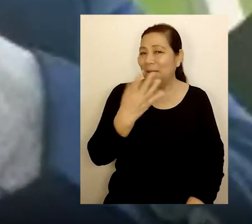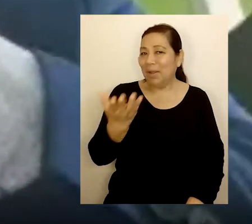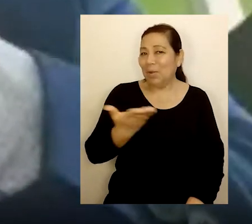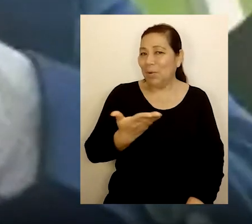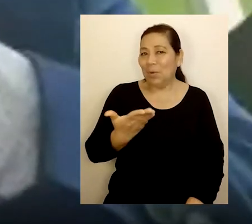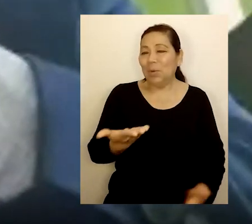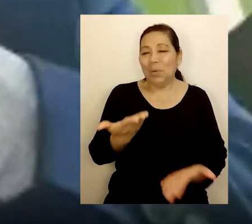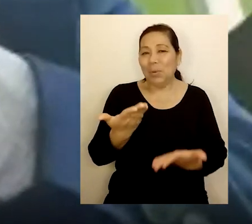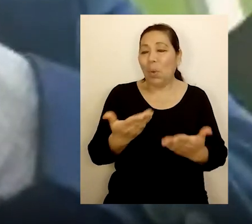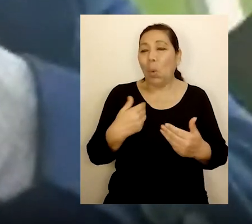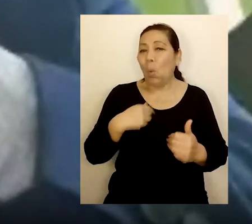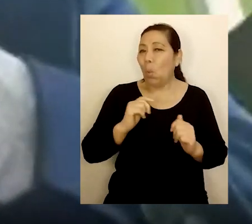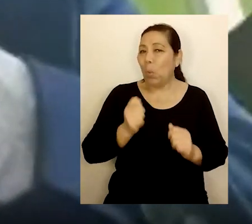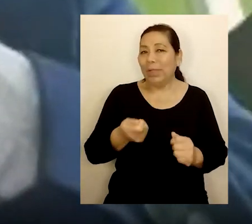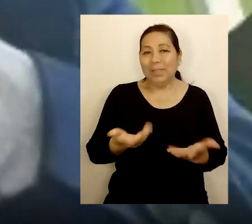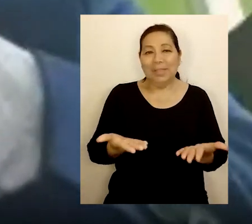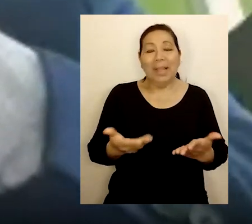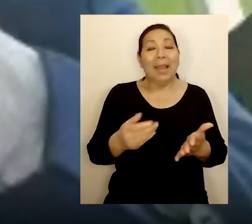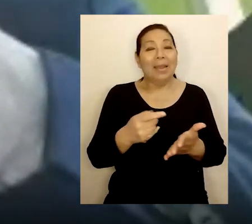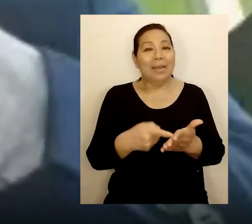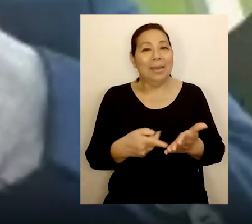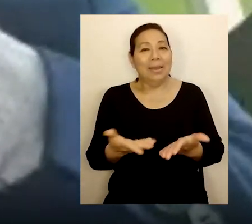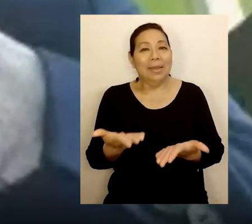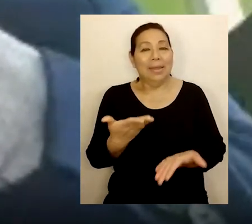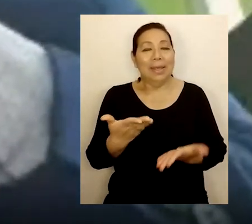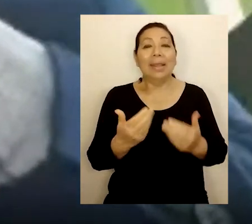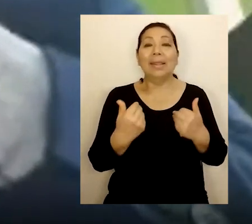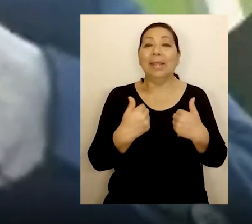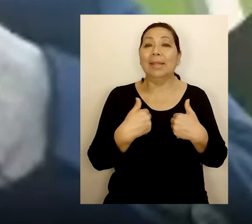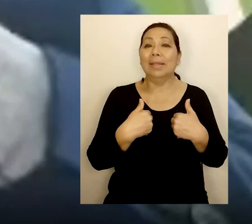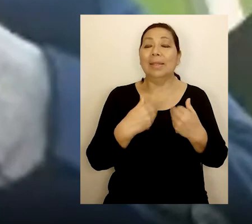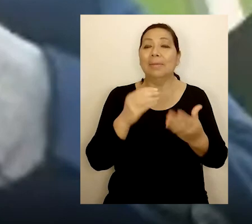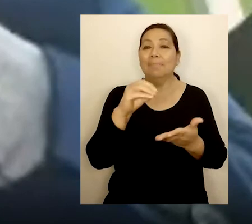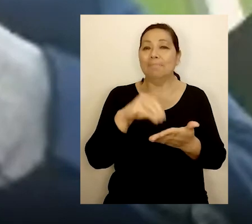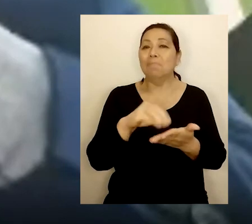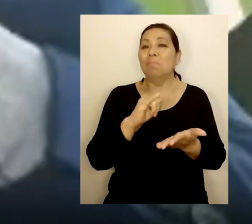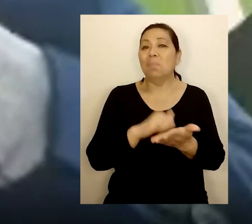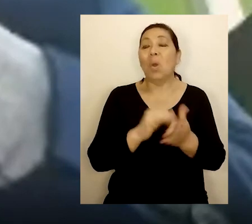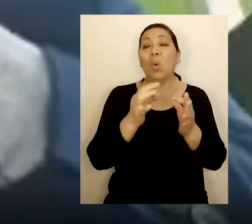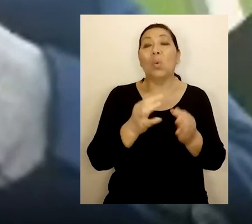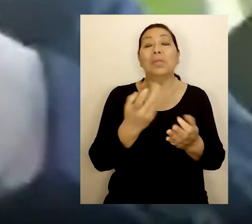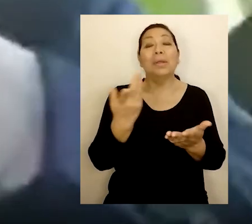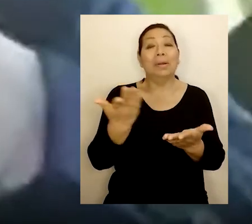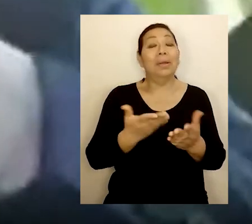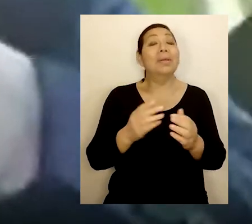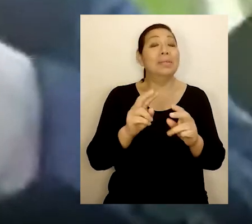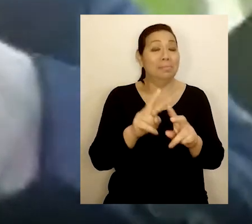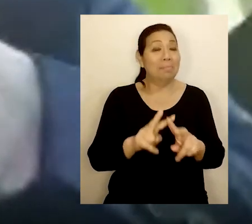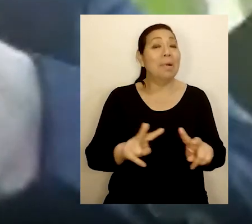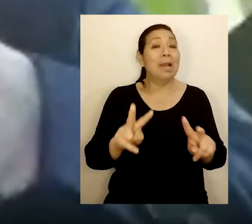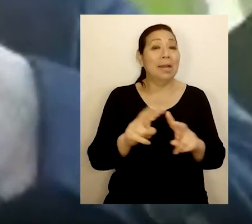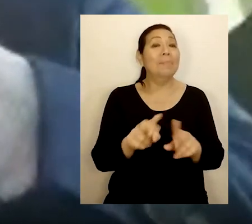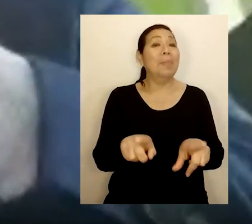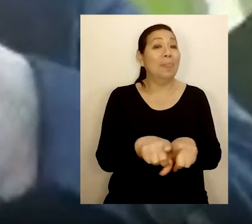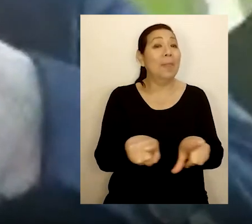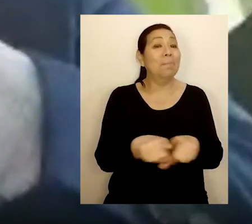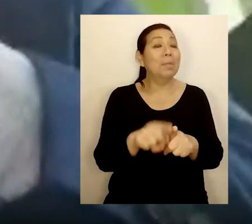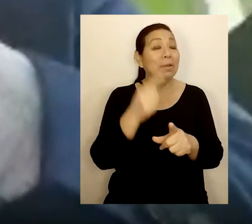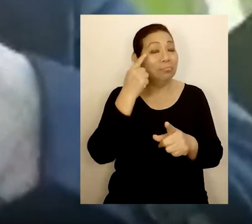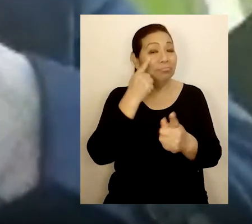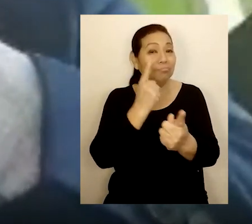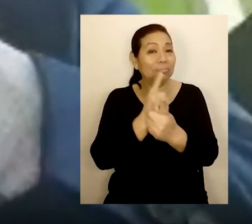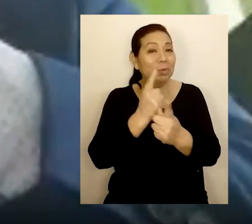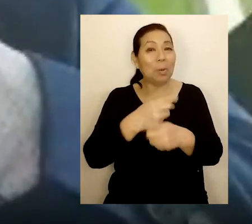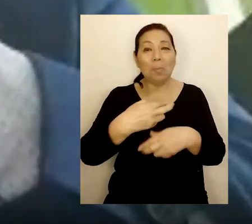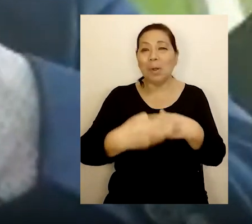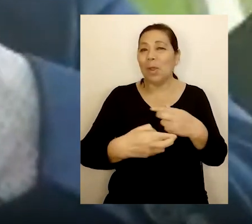era el juez era un abogado y que aplicó lo que tenía a la mano, que justamente también se vale. Y además también tener en cuenta que este